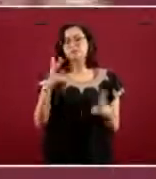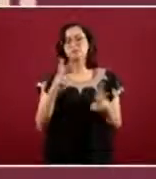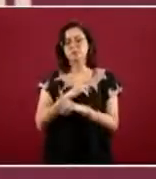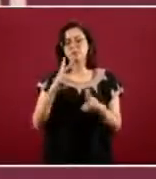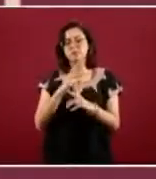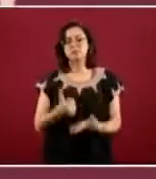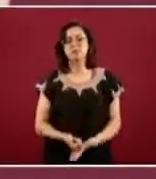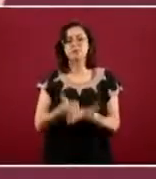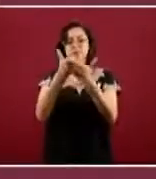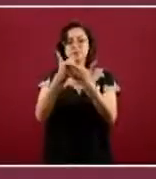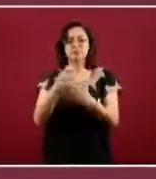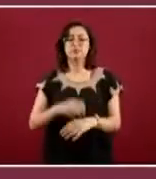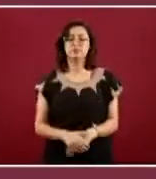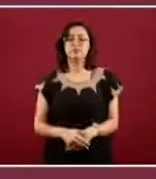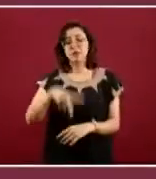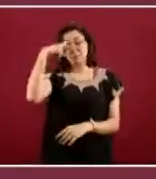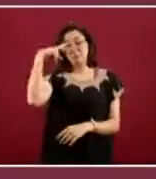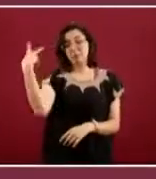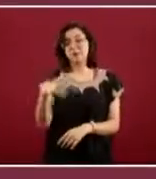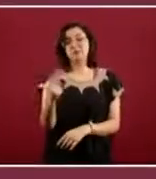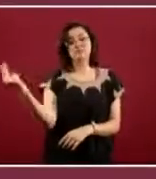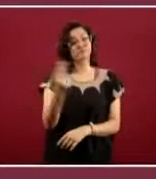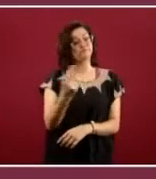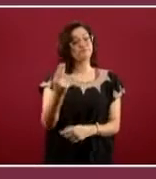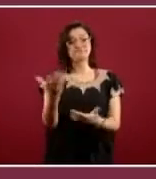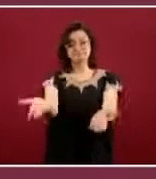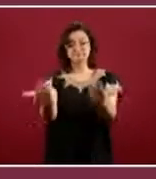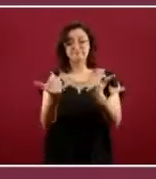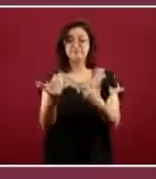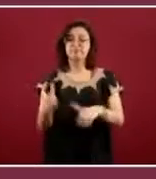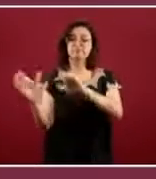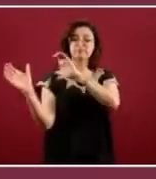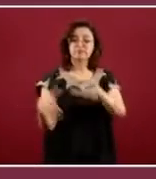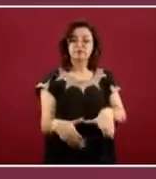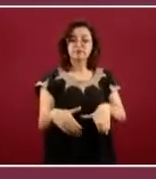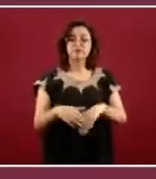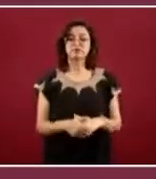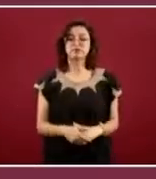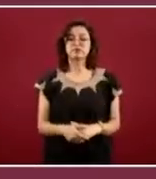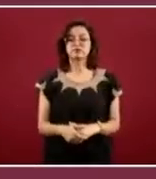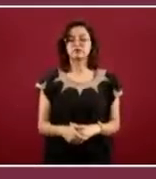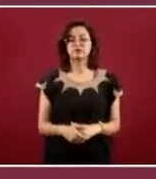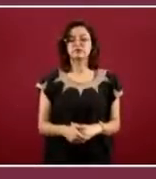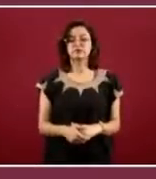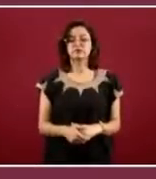En este momento, México te necesita. Inscríbete en